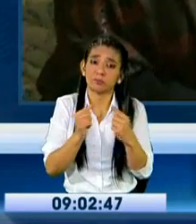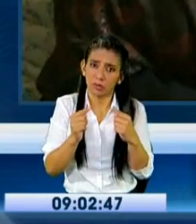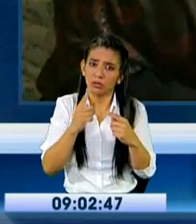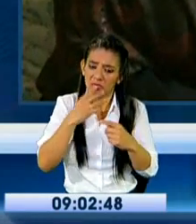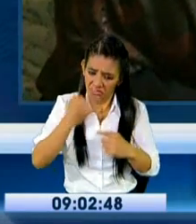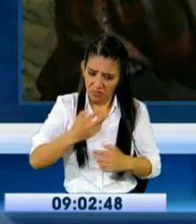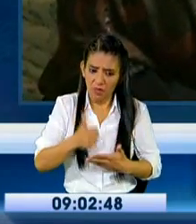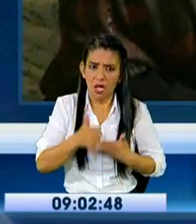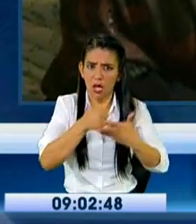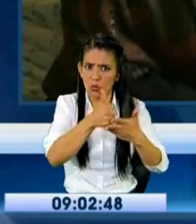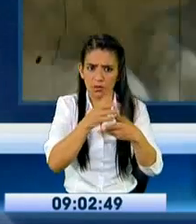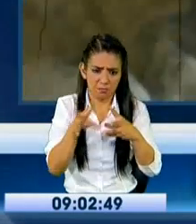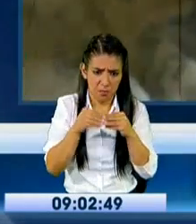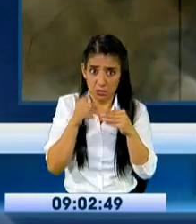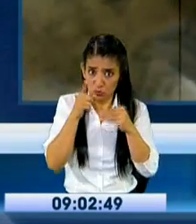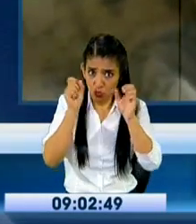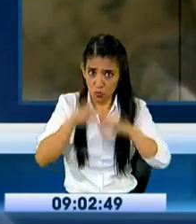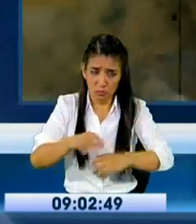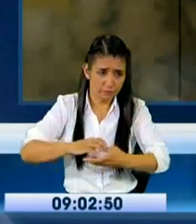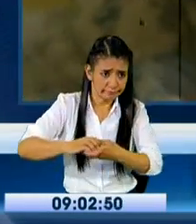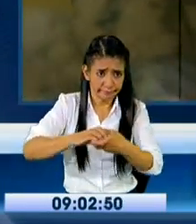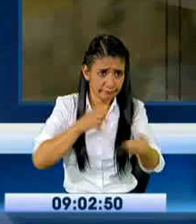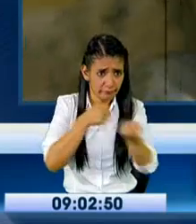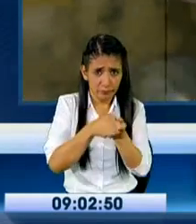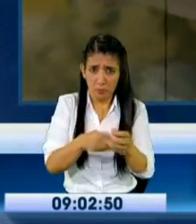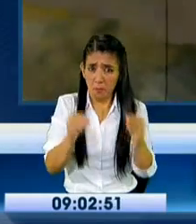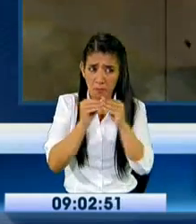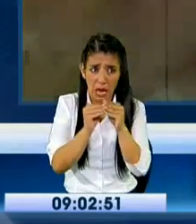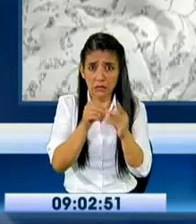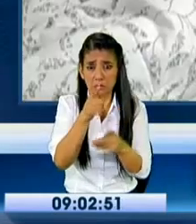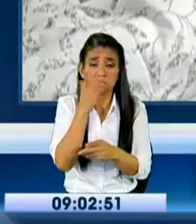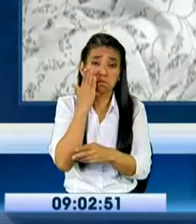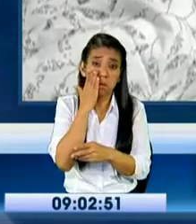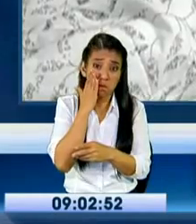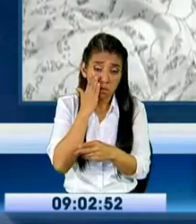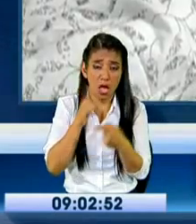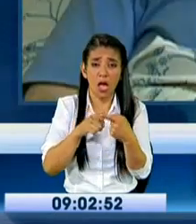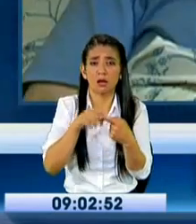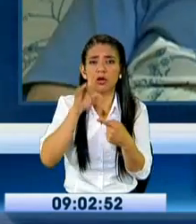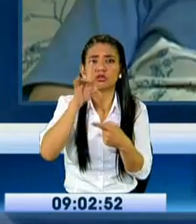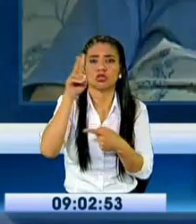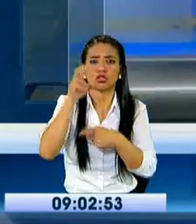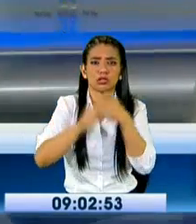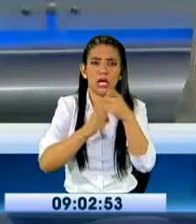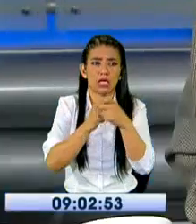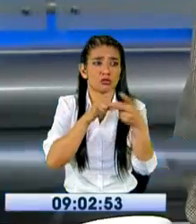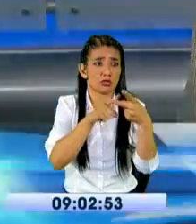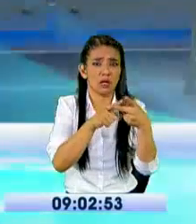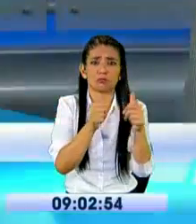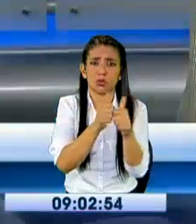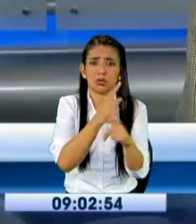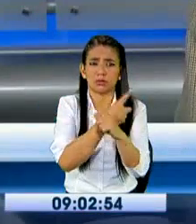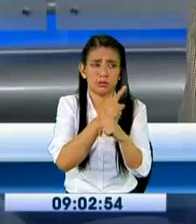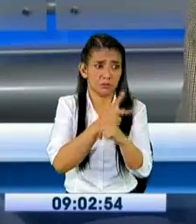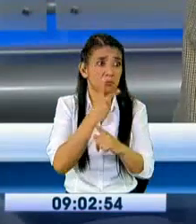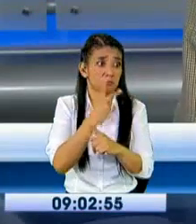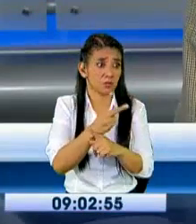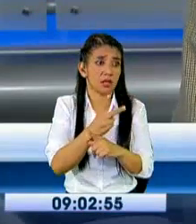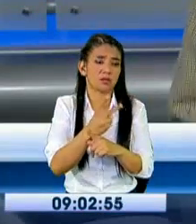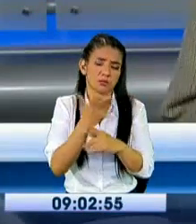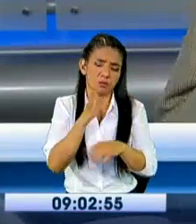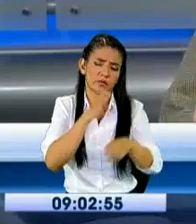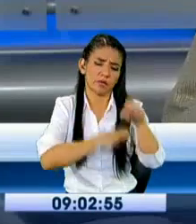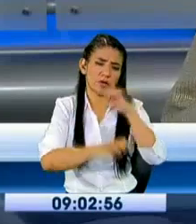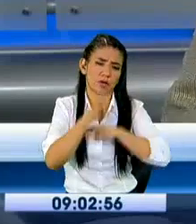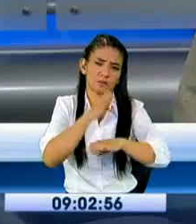ayudar más, si podemos ser solidarios con esta pareja. Su madre tiene 82, él tiene una discapacidad, como ven, y le van a